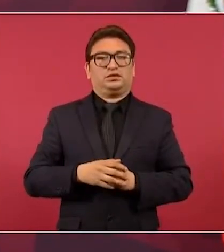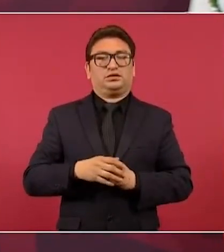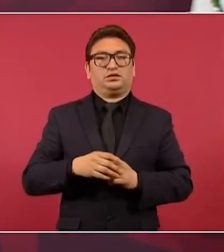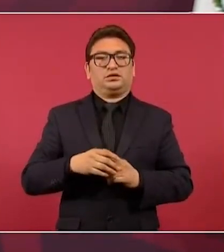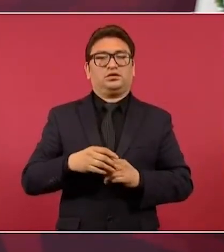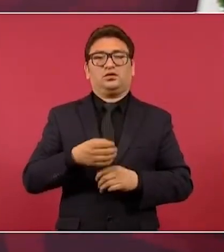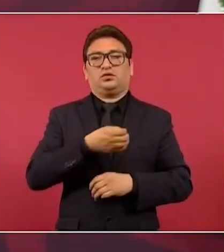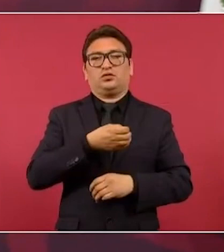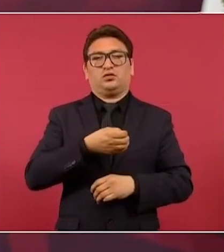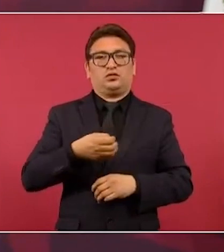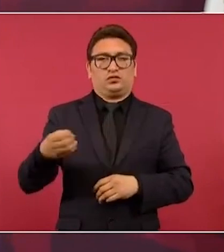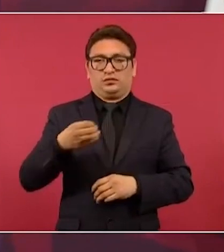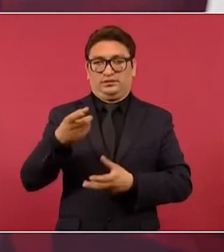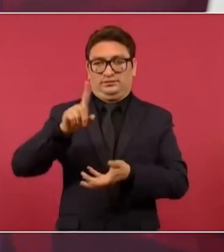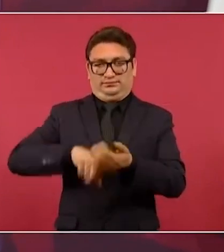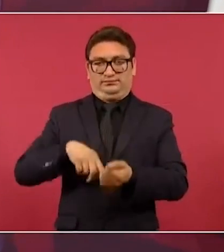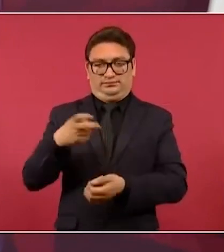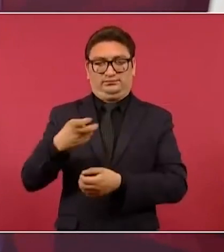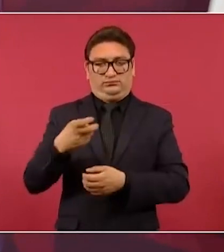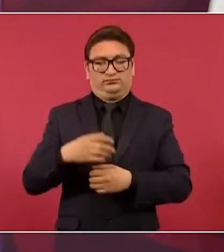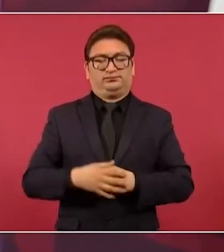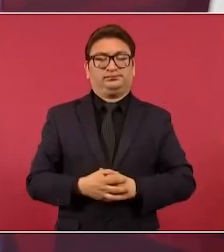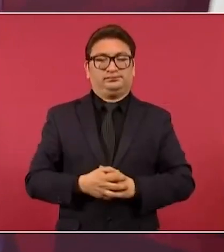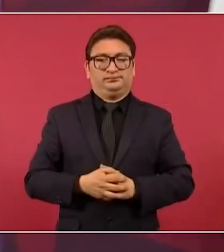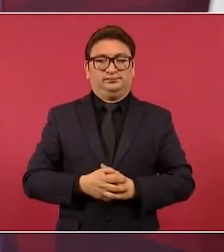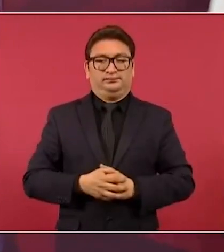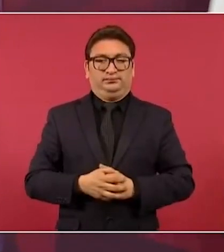organización en el INCO.